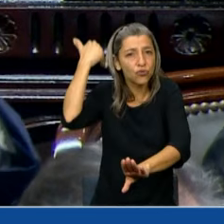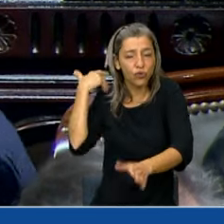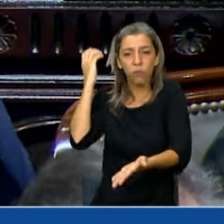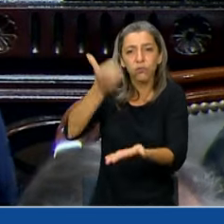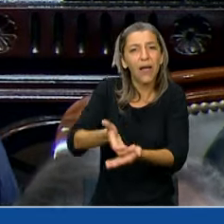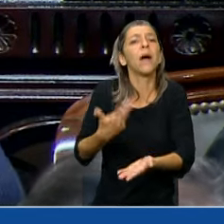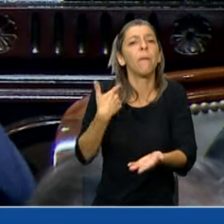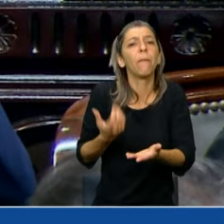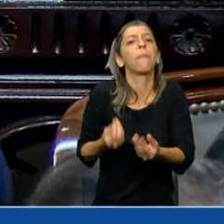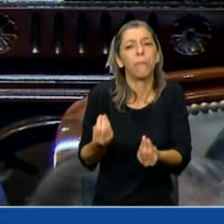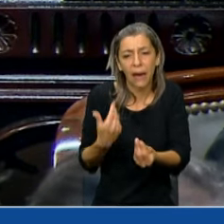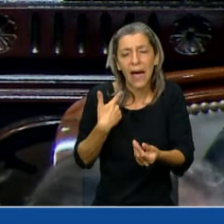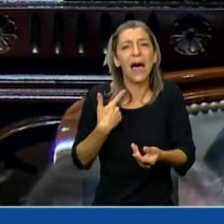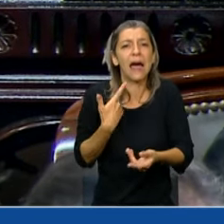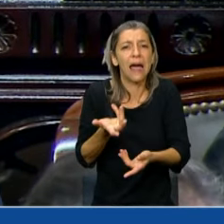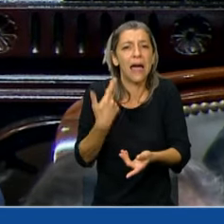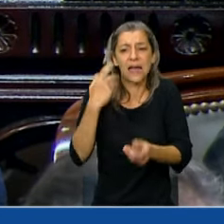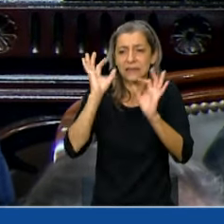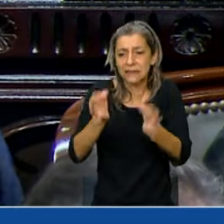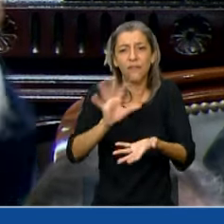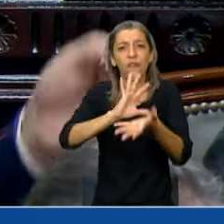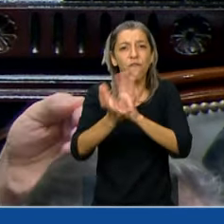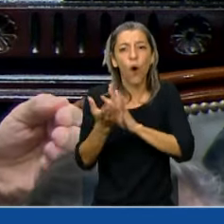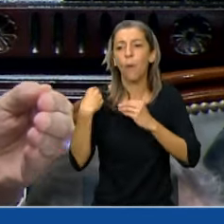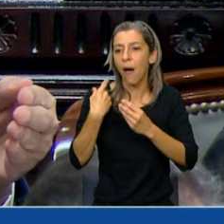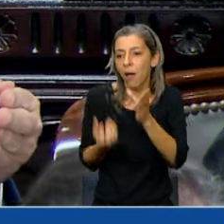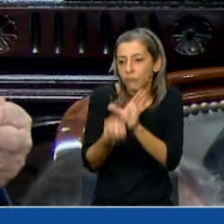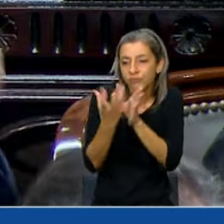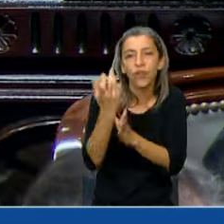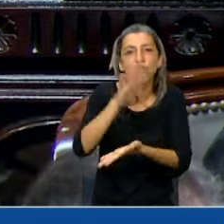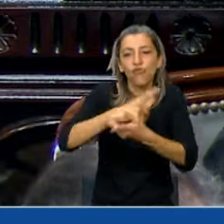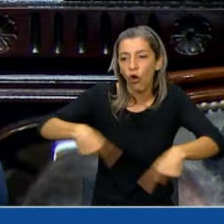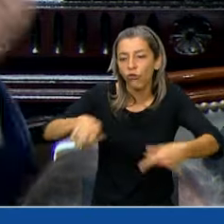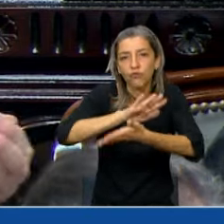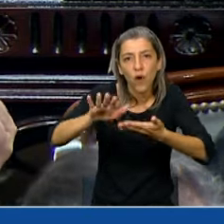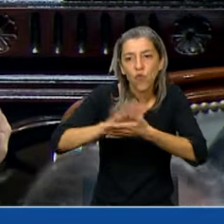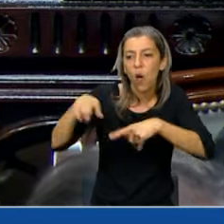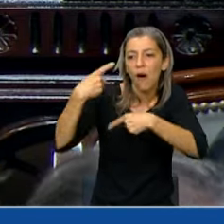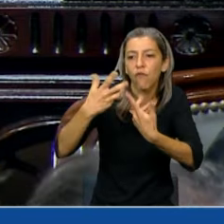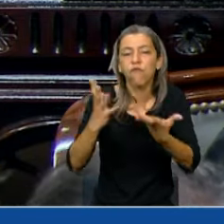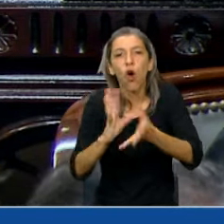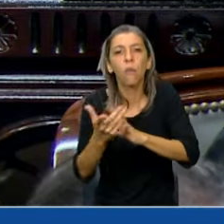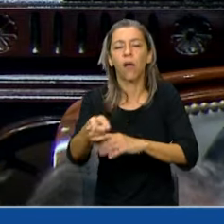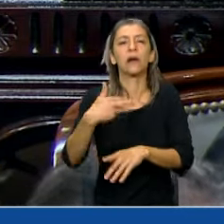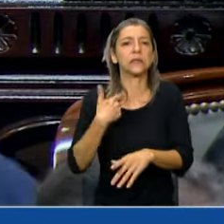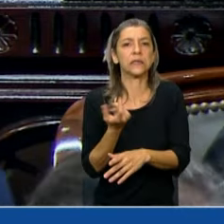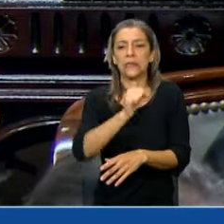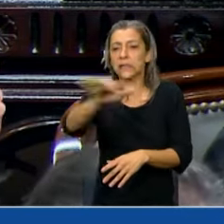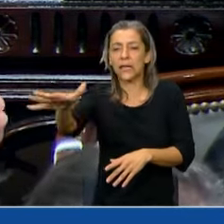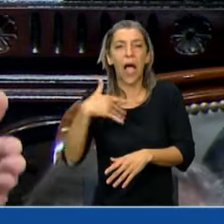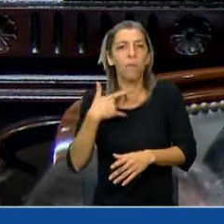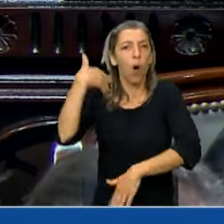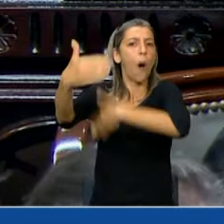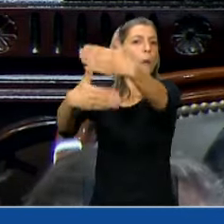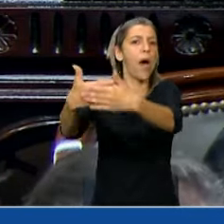genética Innovación en organización pero no podemos pedirle todo al campo o en cada crisis le sacamos más al campo por eso es incluso interés del